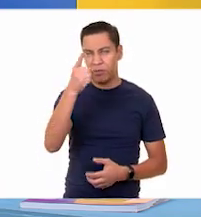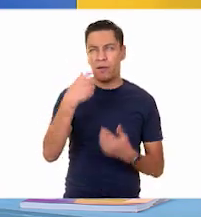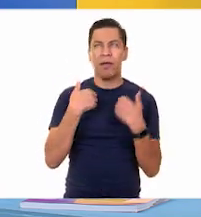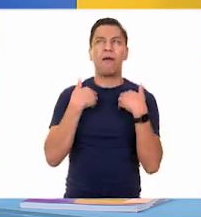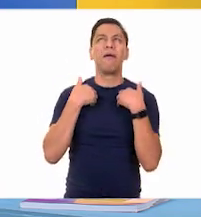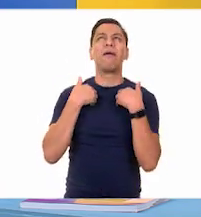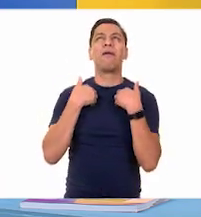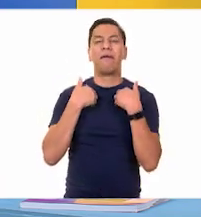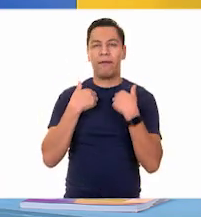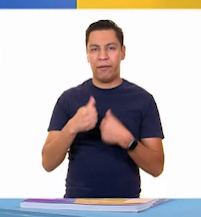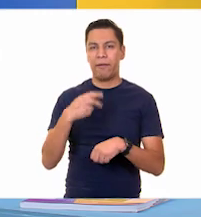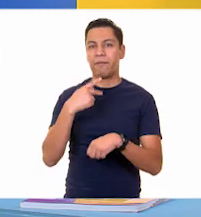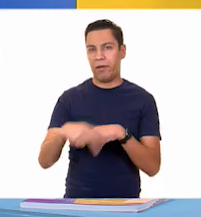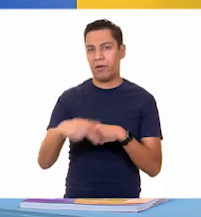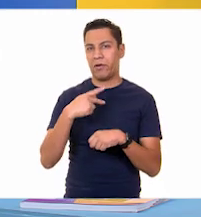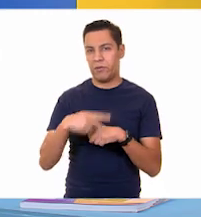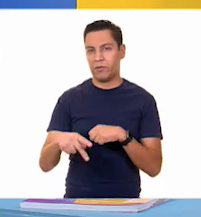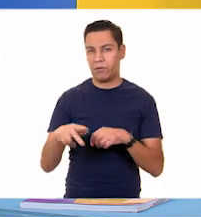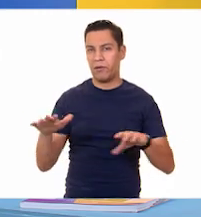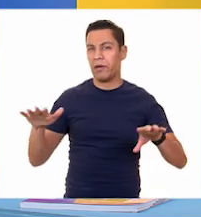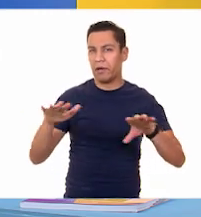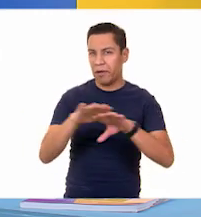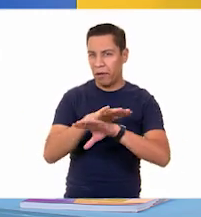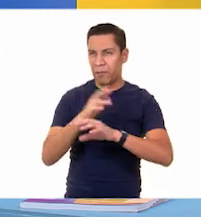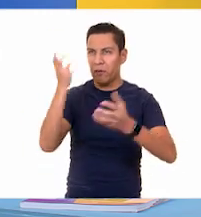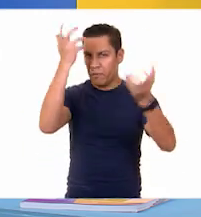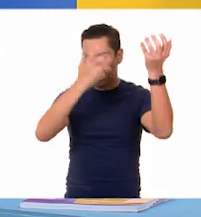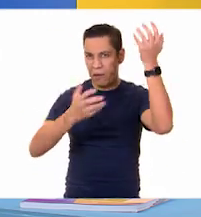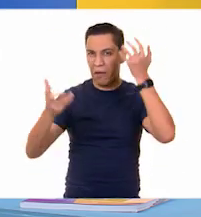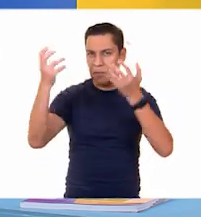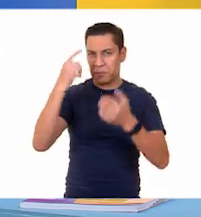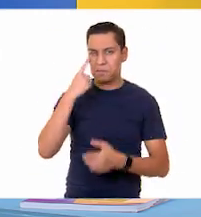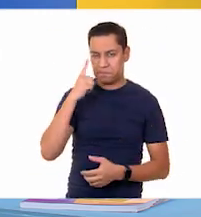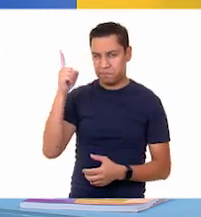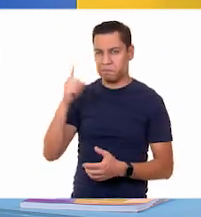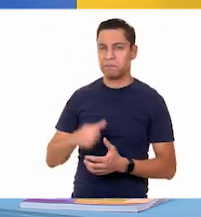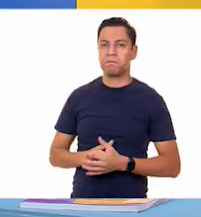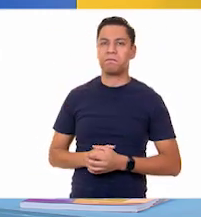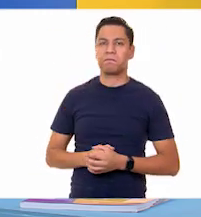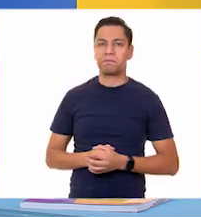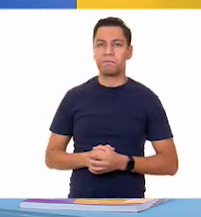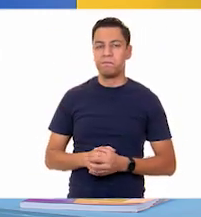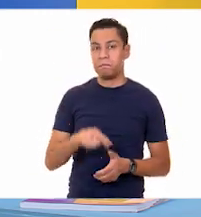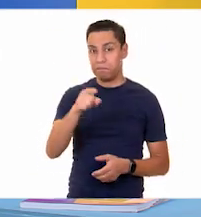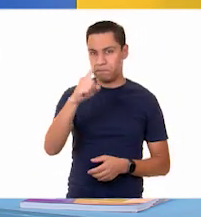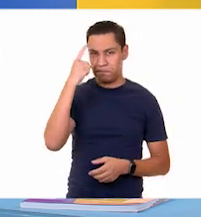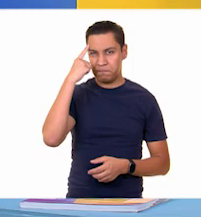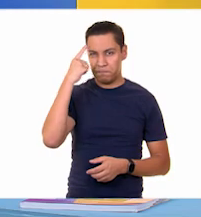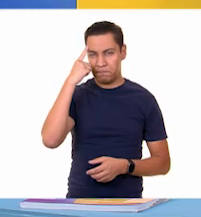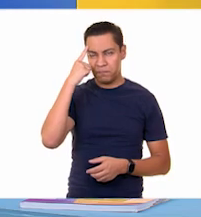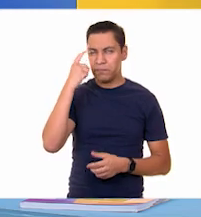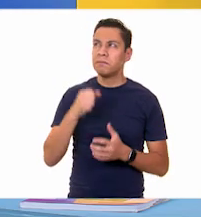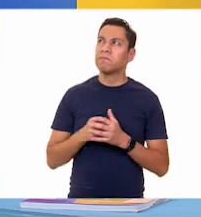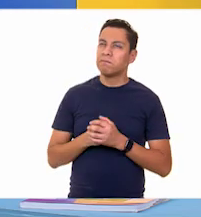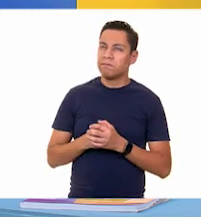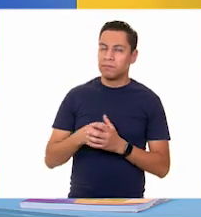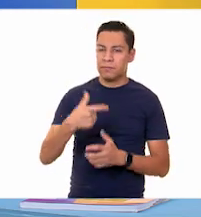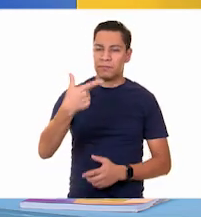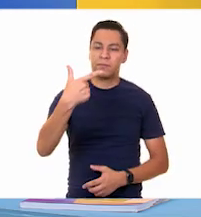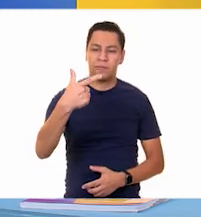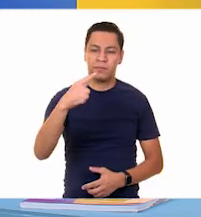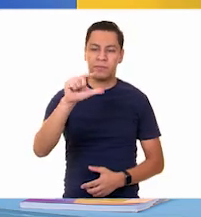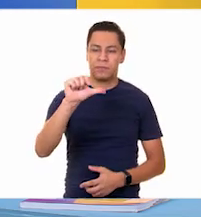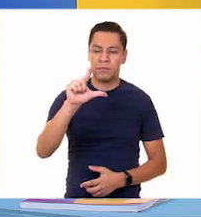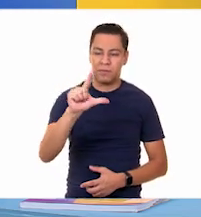comprender la magnitud del cambio que ha significado la extinción de este glaciar. Hay que considerar que la formación de un glaciar implica